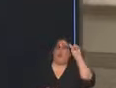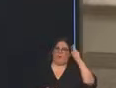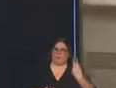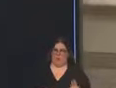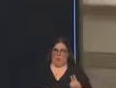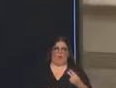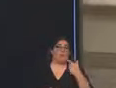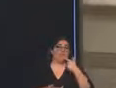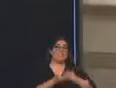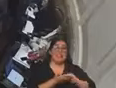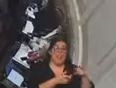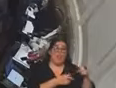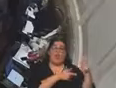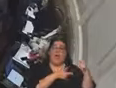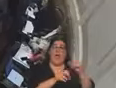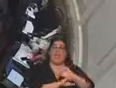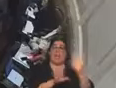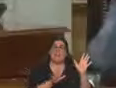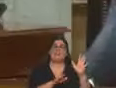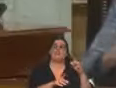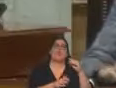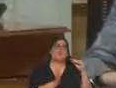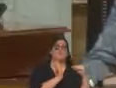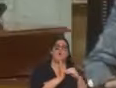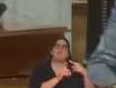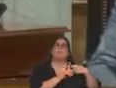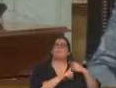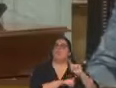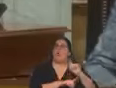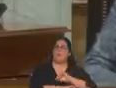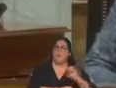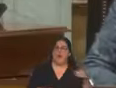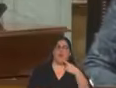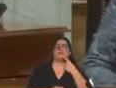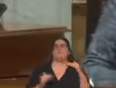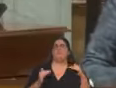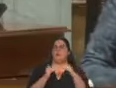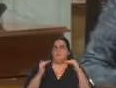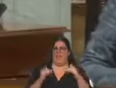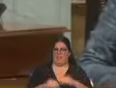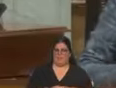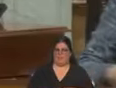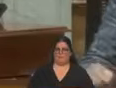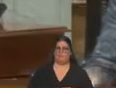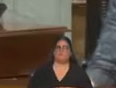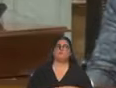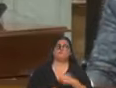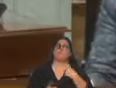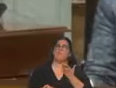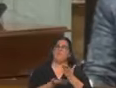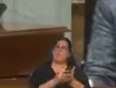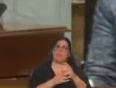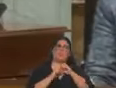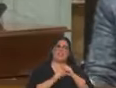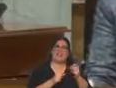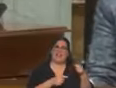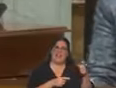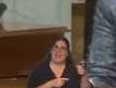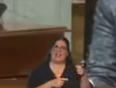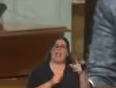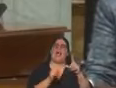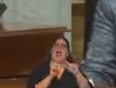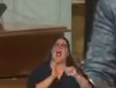aclaración de la senadora le había figurado como positivo resulta empatada voy a pedir entonces que por secretaría se lea